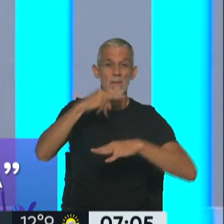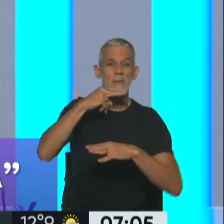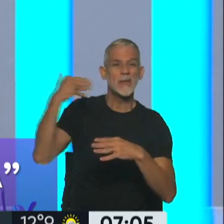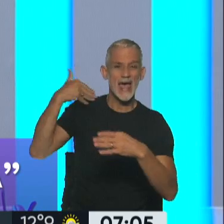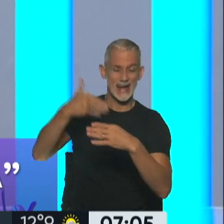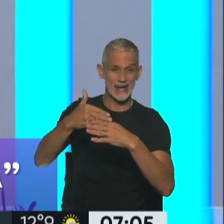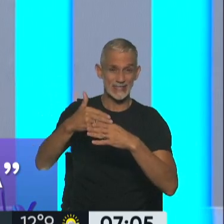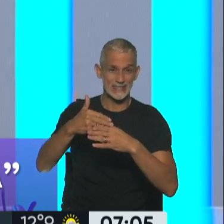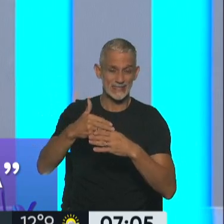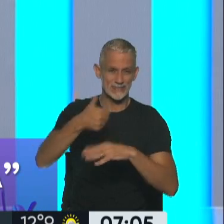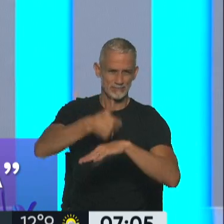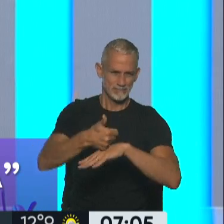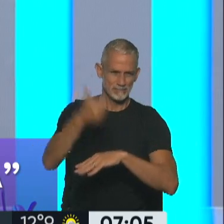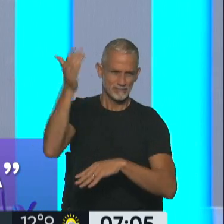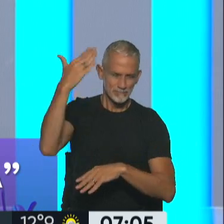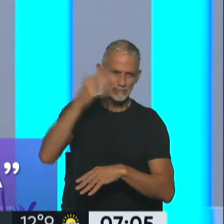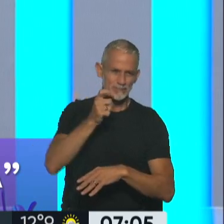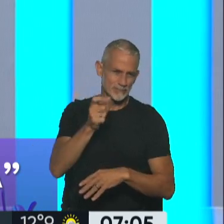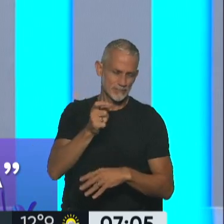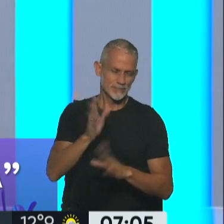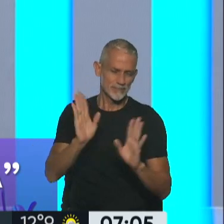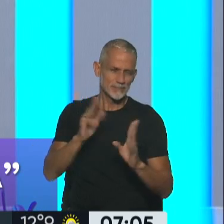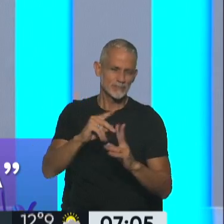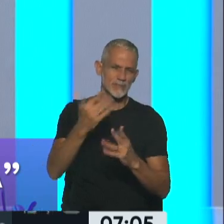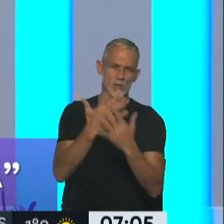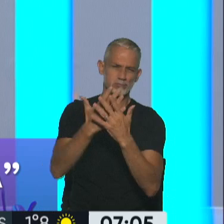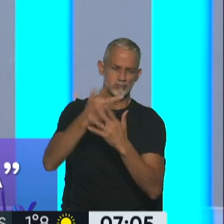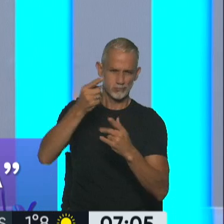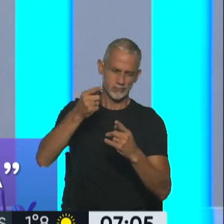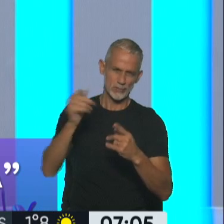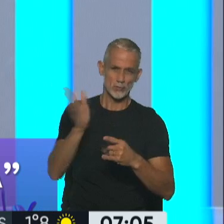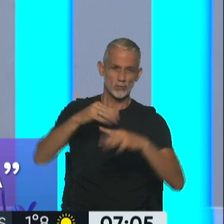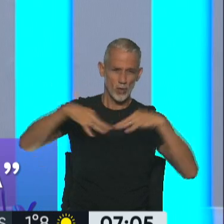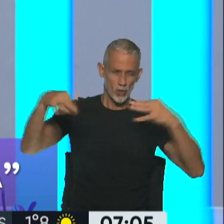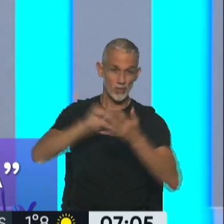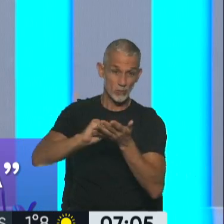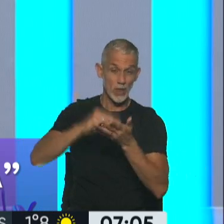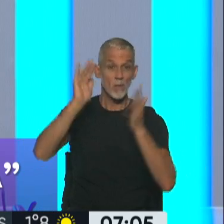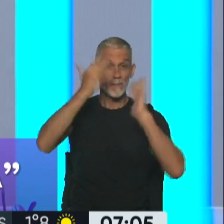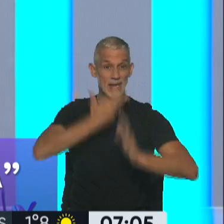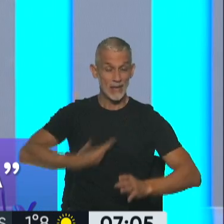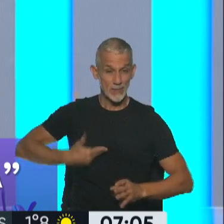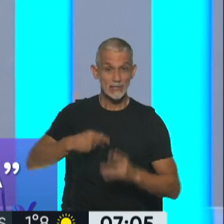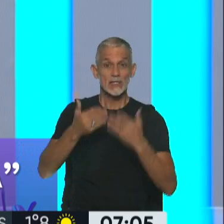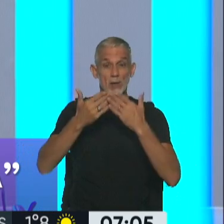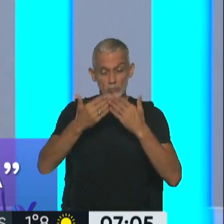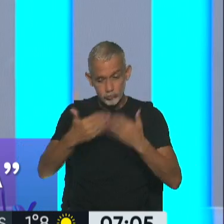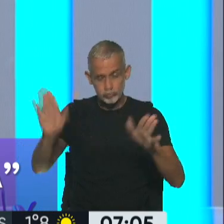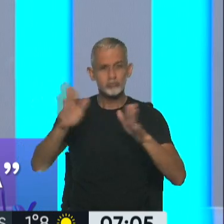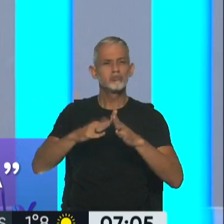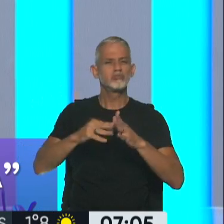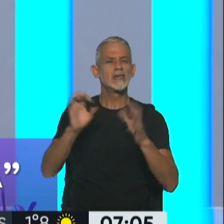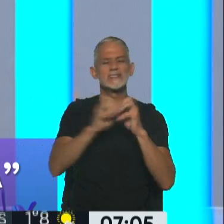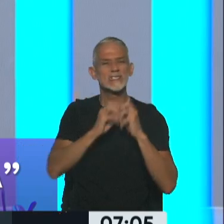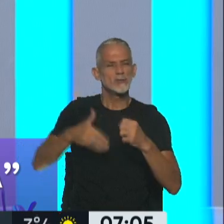a partir de lo que fue el mensaje ante la Asamblea Legislativa del presidente Javier Milei, se inauguró el periodo de sesiones